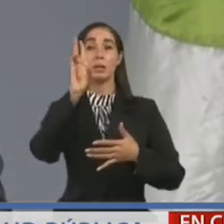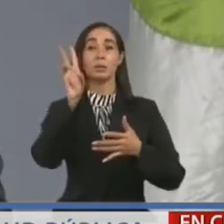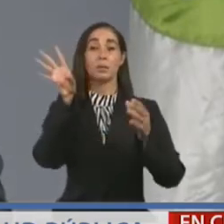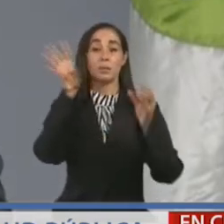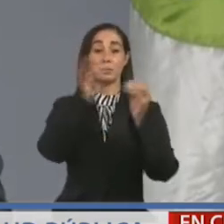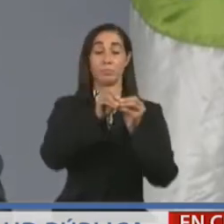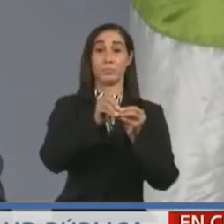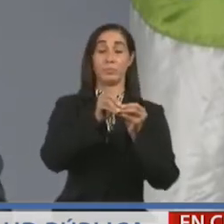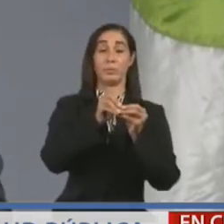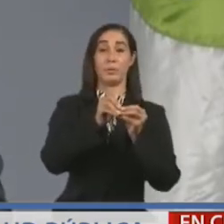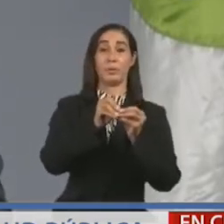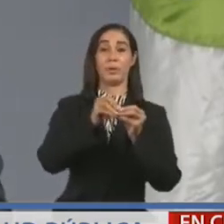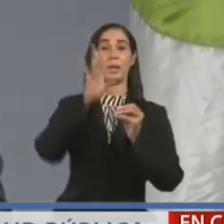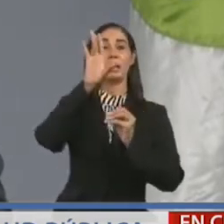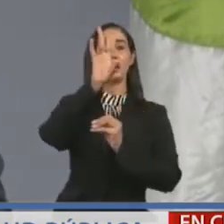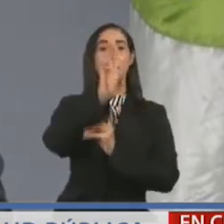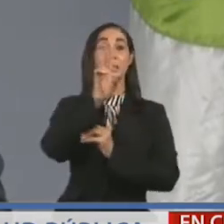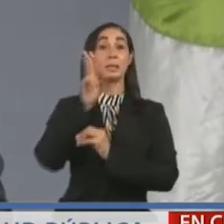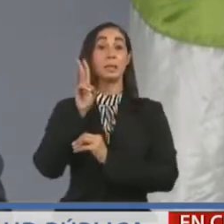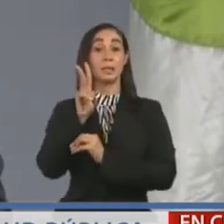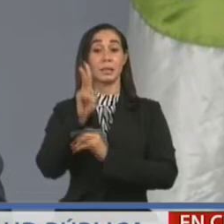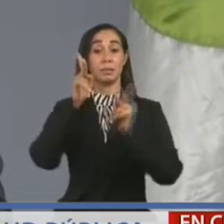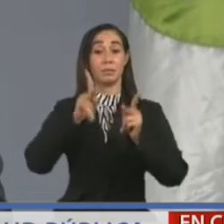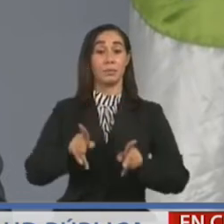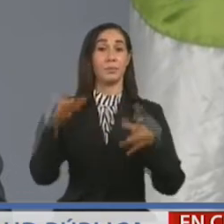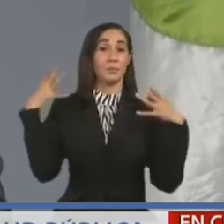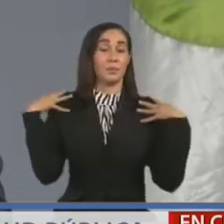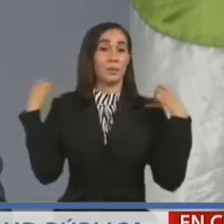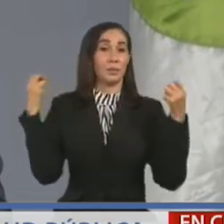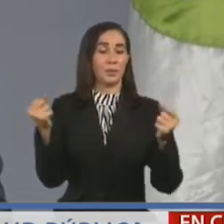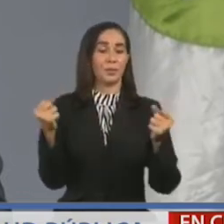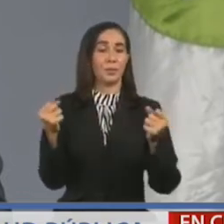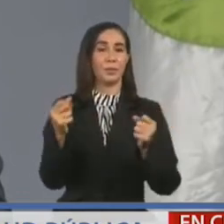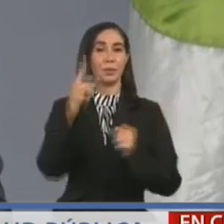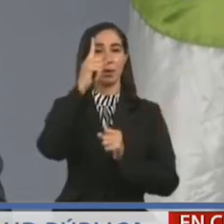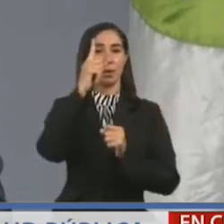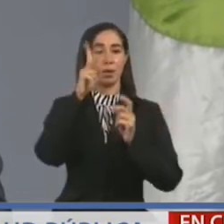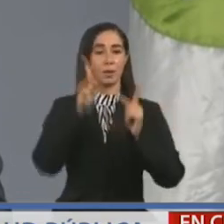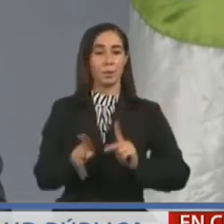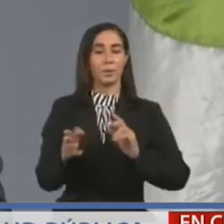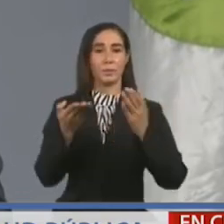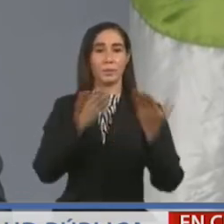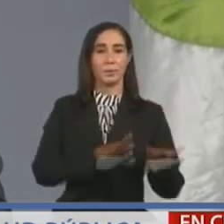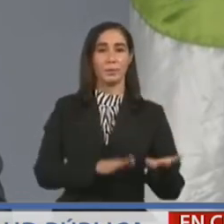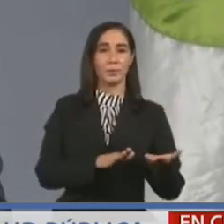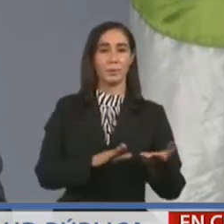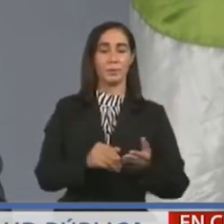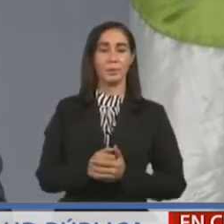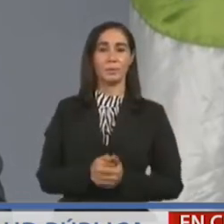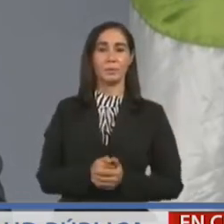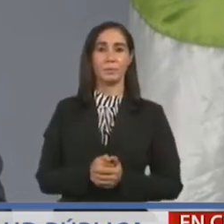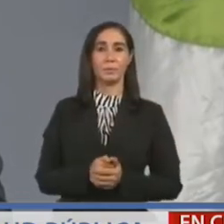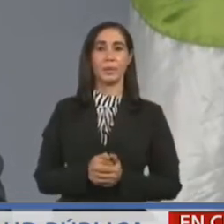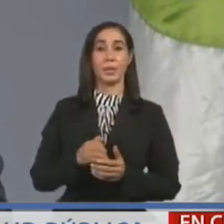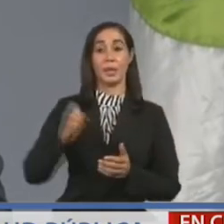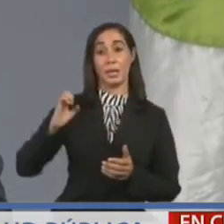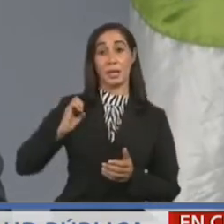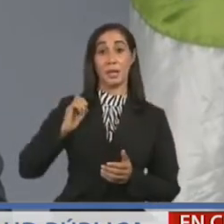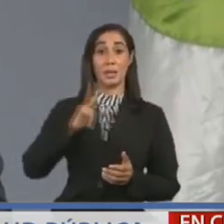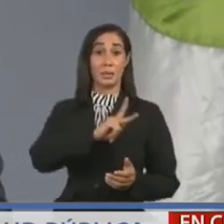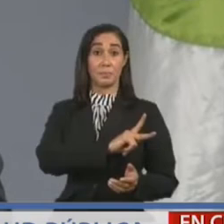557 acumulados, 72 recuperados, 1 fallecimiento. Elías